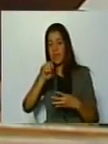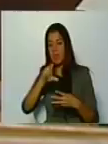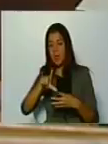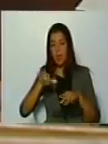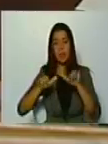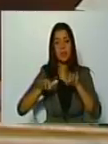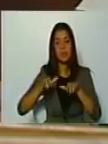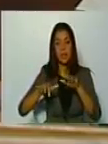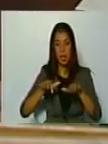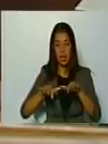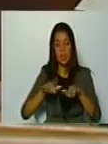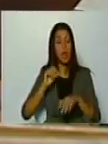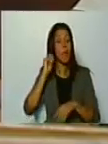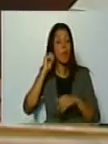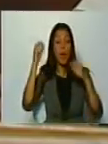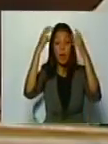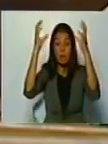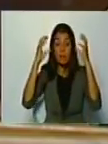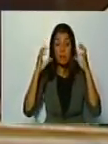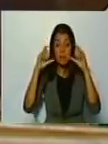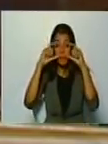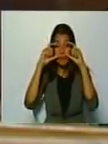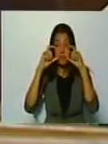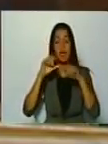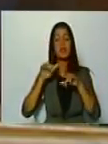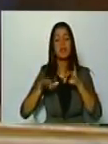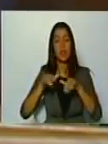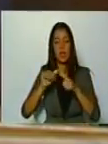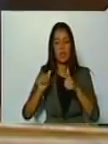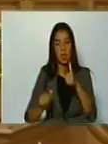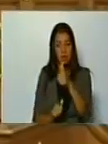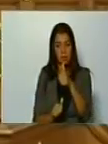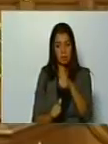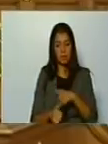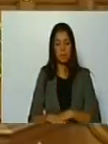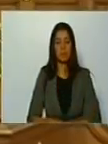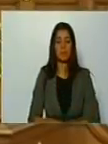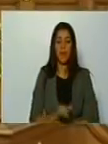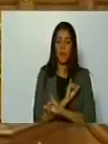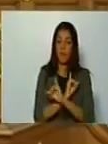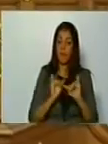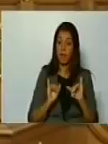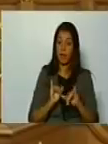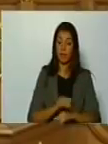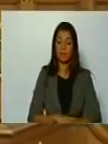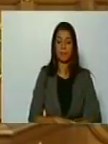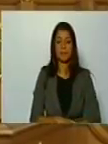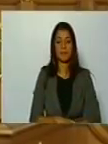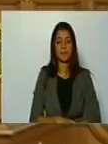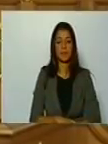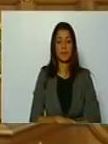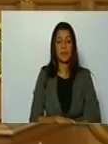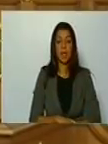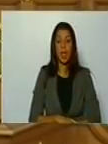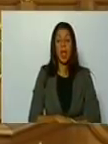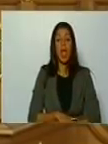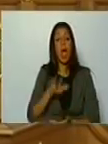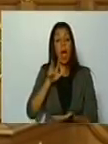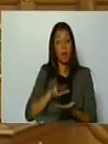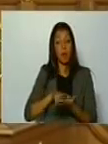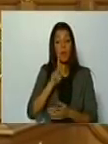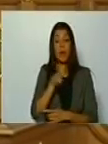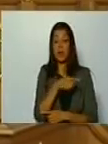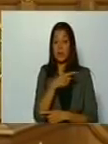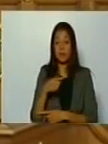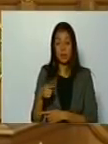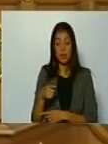Boris Elena Pérez, Subsecretario. Es todo, Presidenta. En consideración para aprobación, acto constituyente que